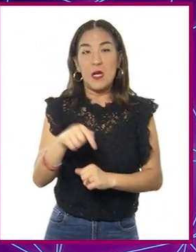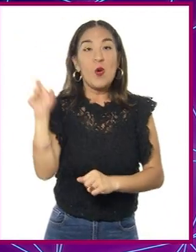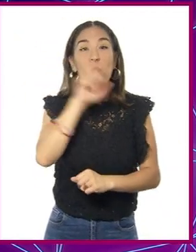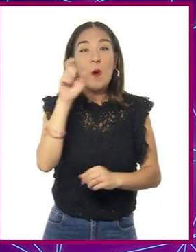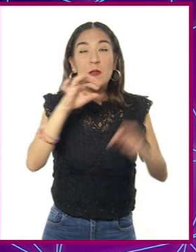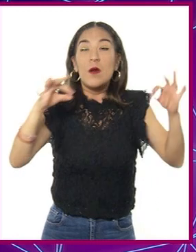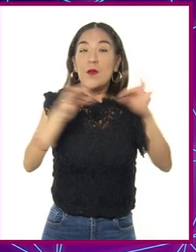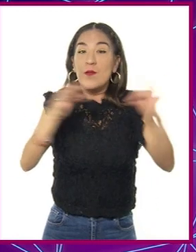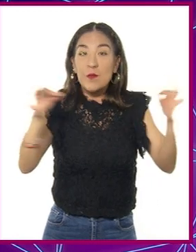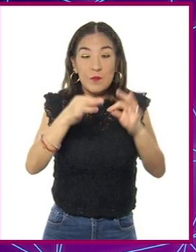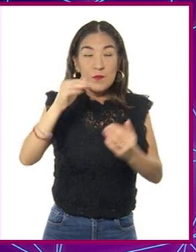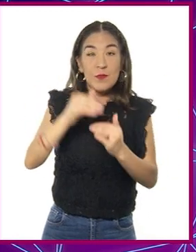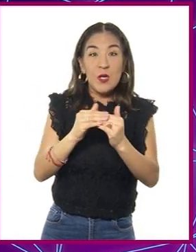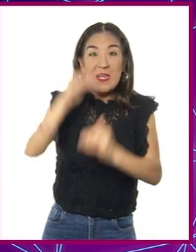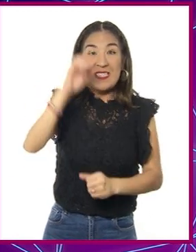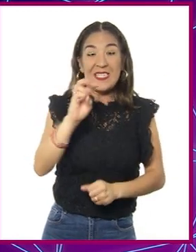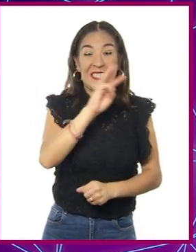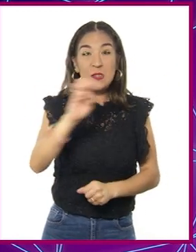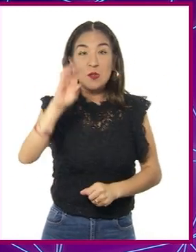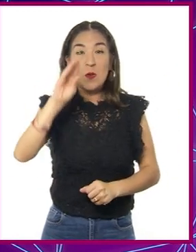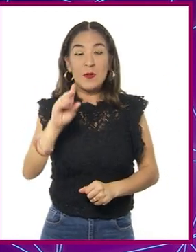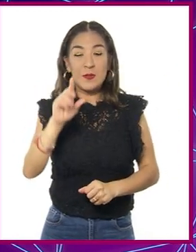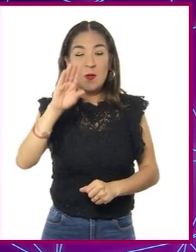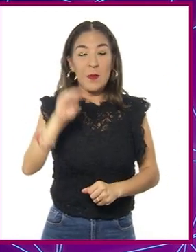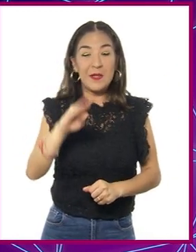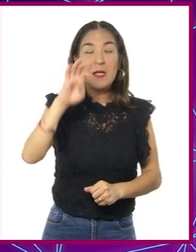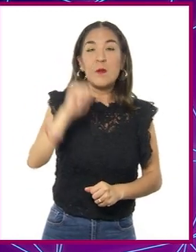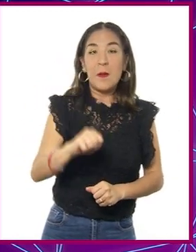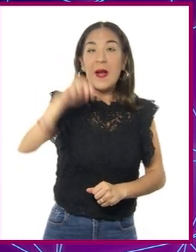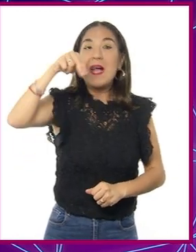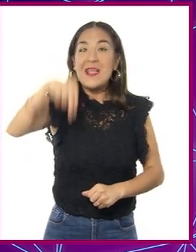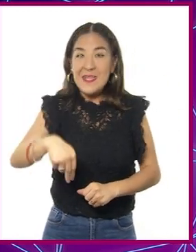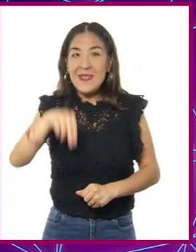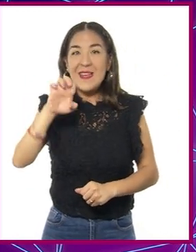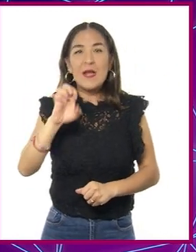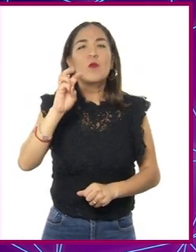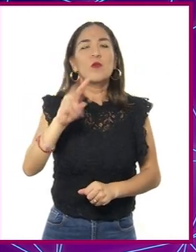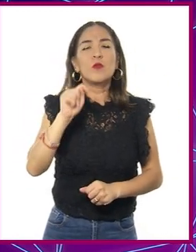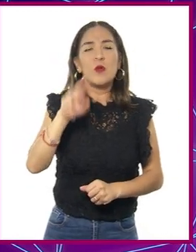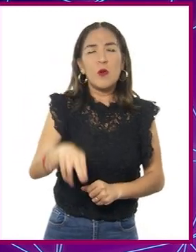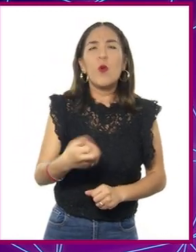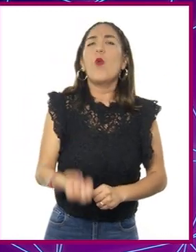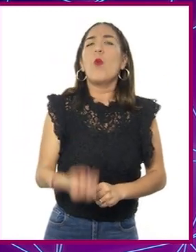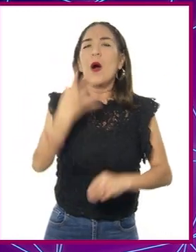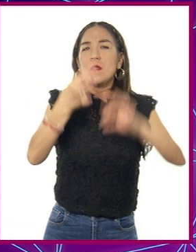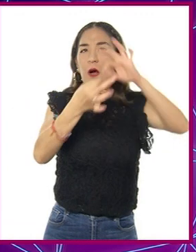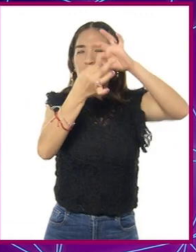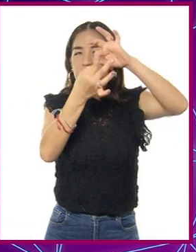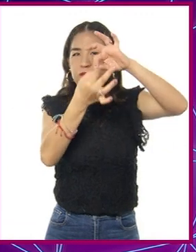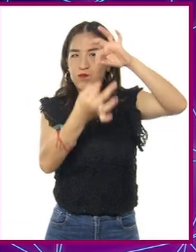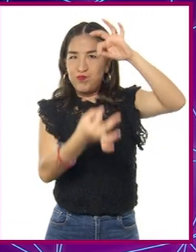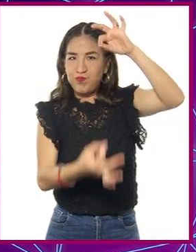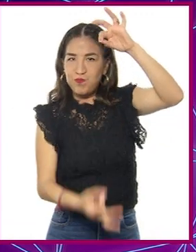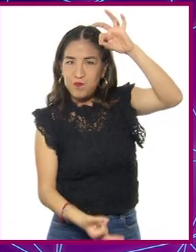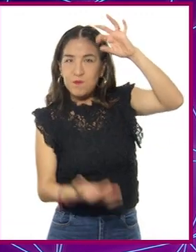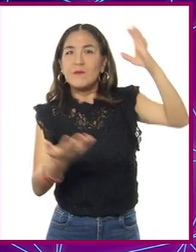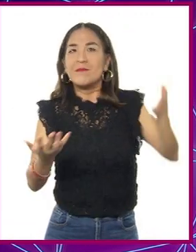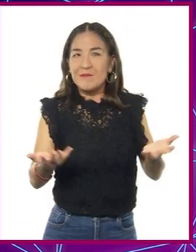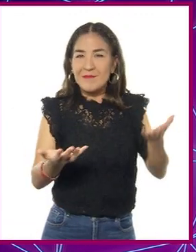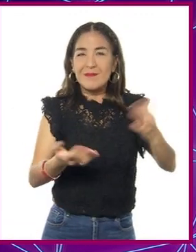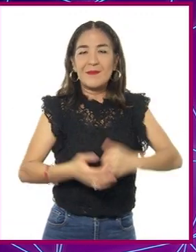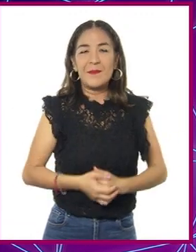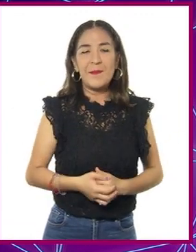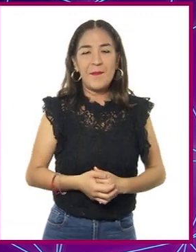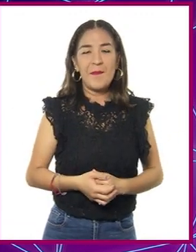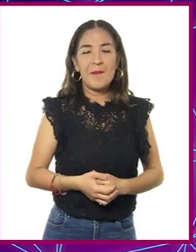de 379 newtons aproximadamente, ¿de cuánto fue la longitud del alargamiento? El resorte tuvo